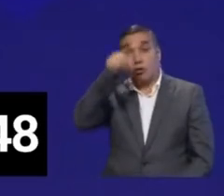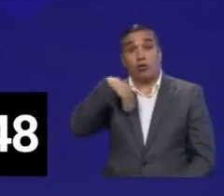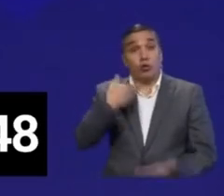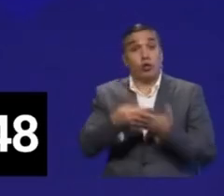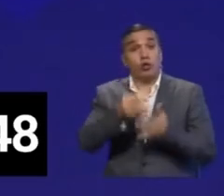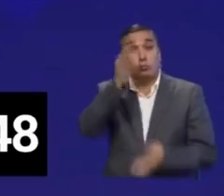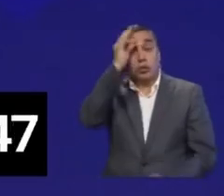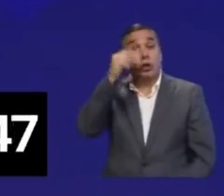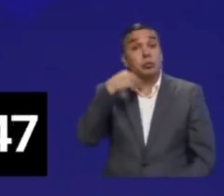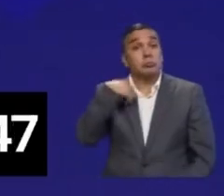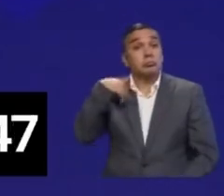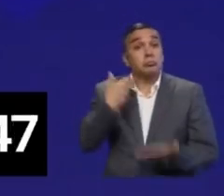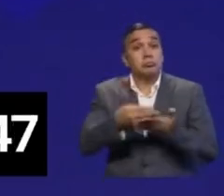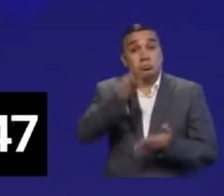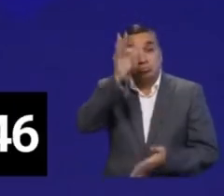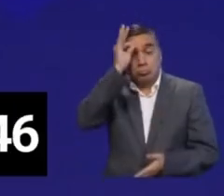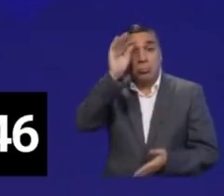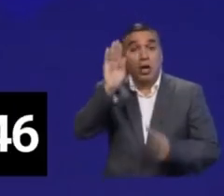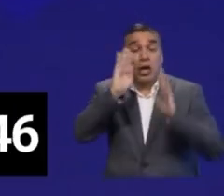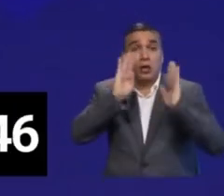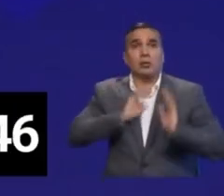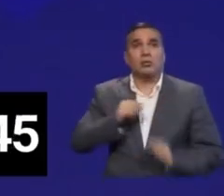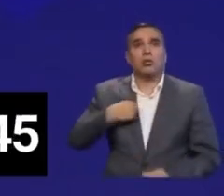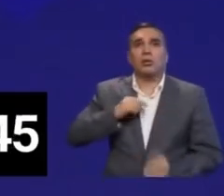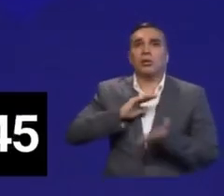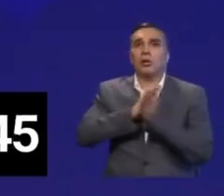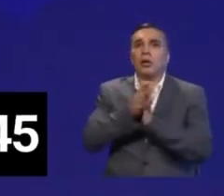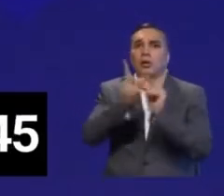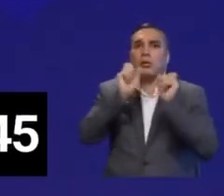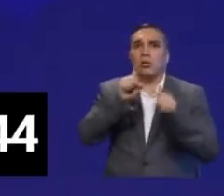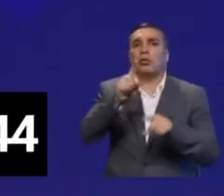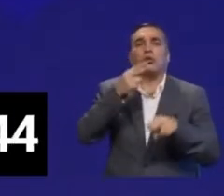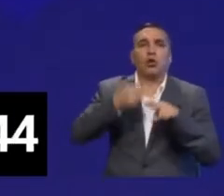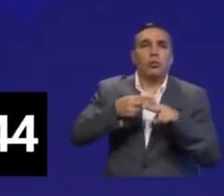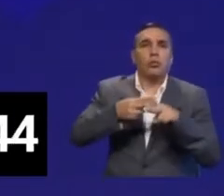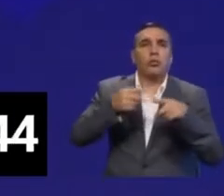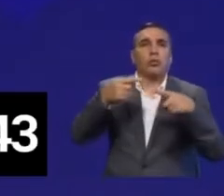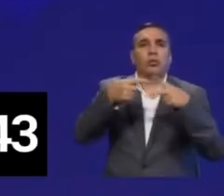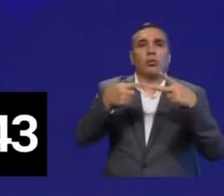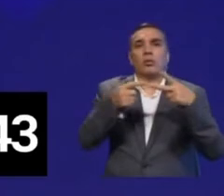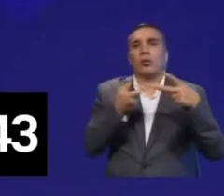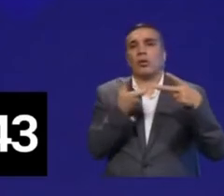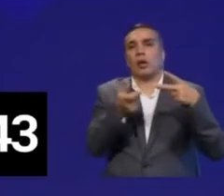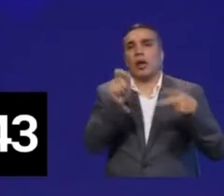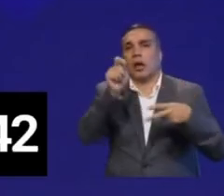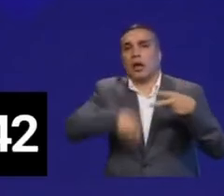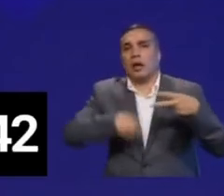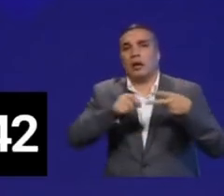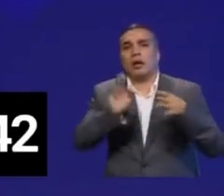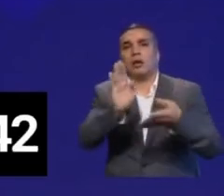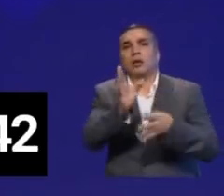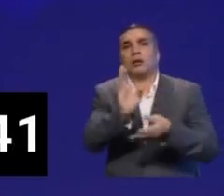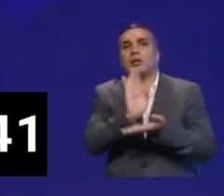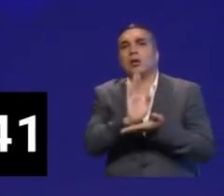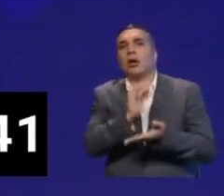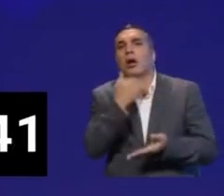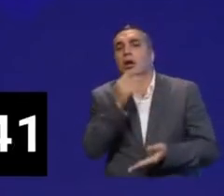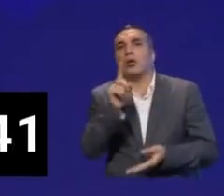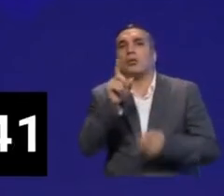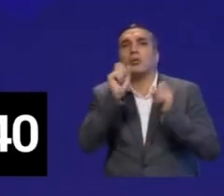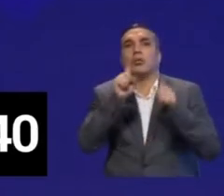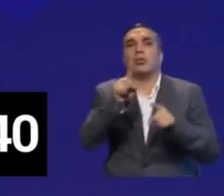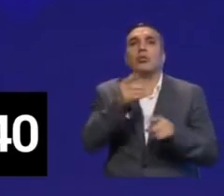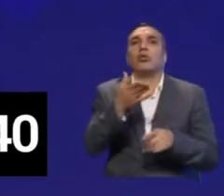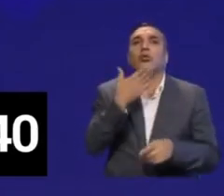hospital para que me atiendan, estaba de turista, y nadie me preguntó cómo se llama, cuál es su tarjeta de crédito, cuál es su seguro. Lo que me preguntaron es,